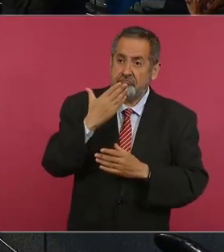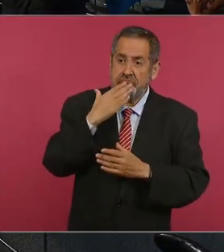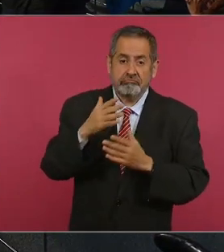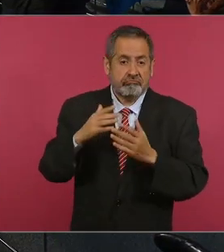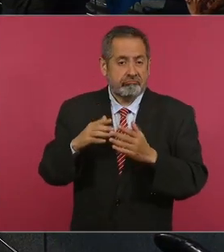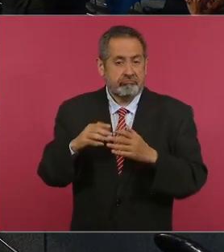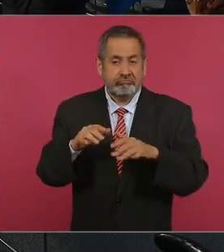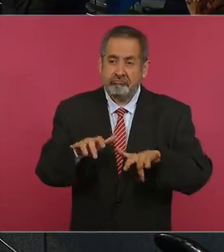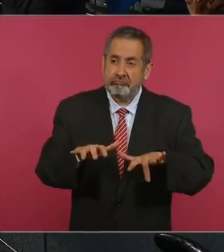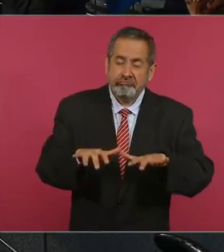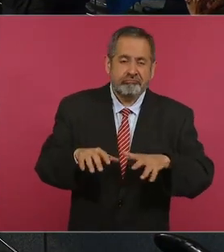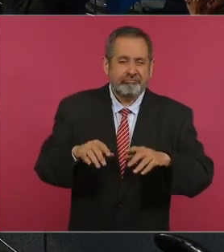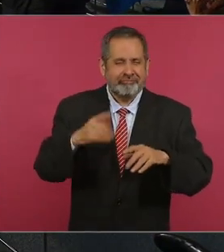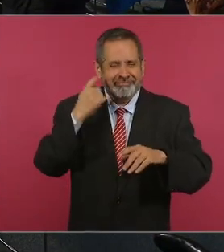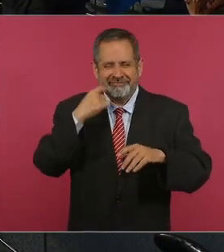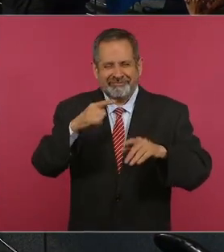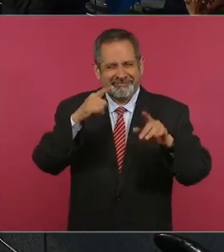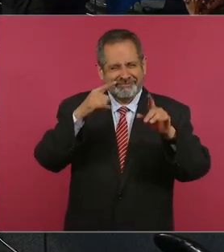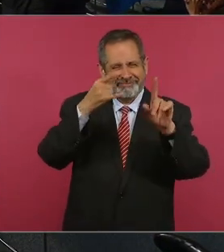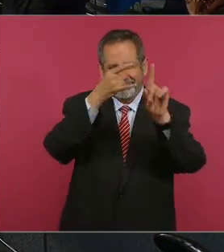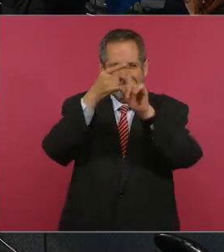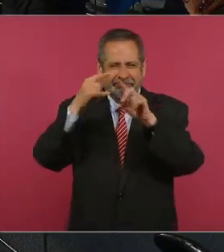¿No? Por las pantallas, y